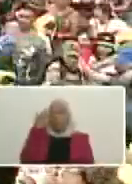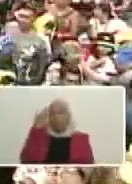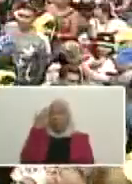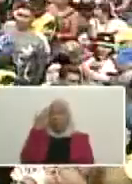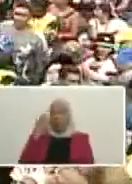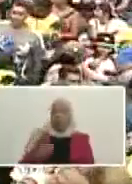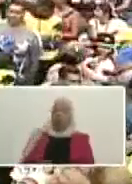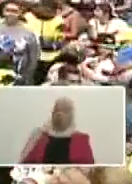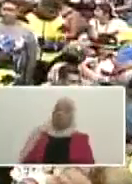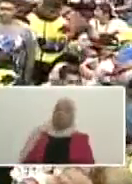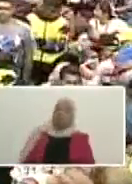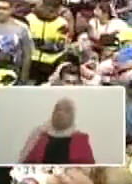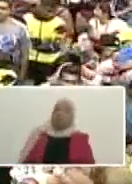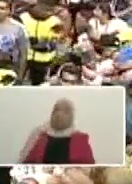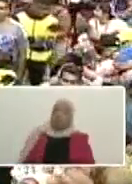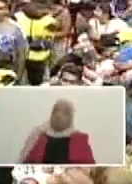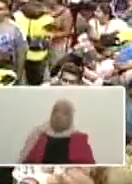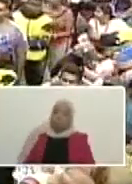Compañeras, compañeras.